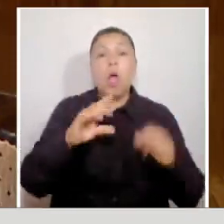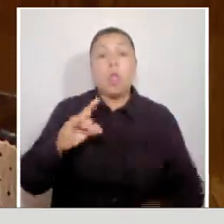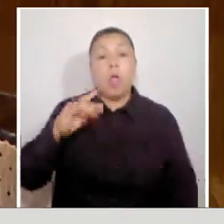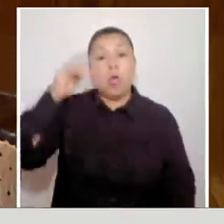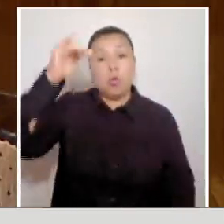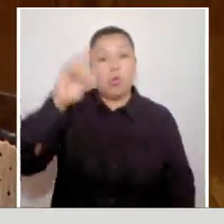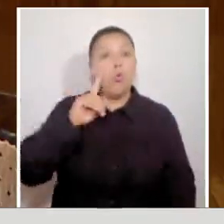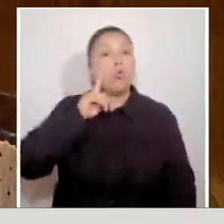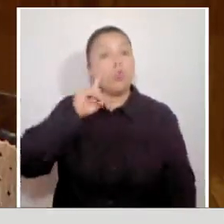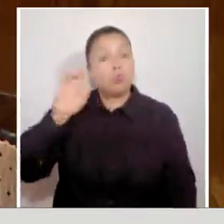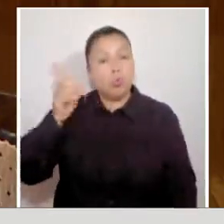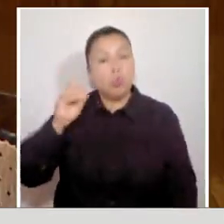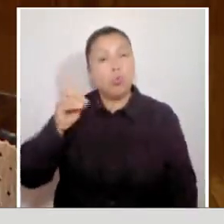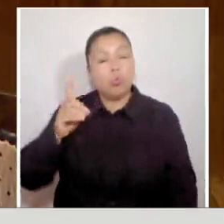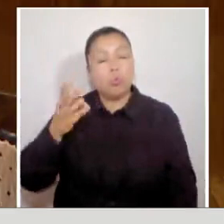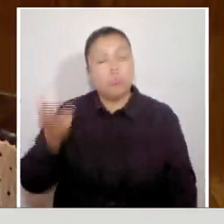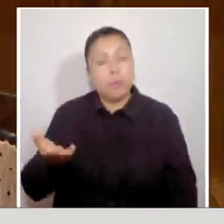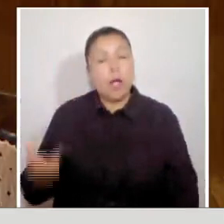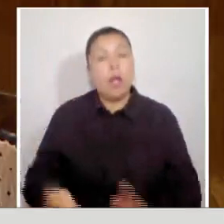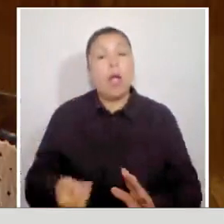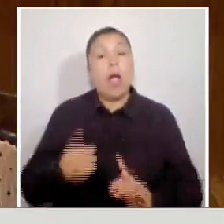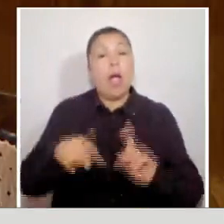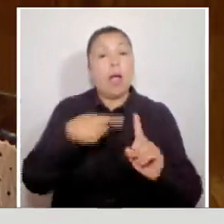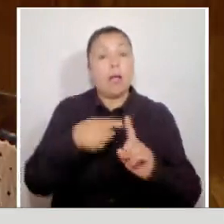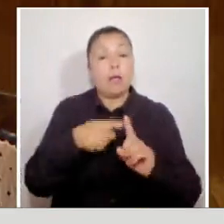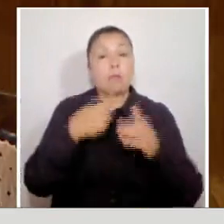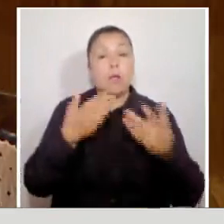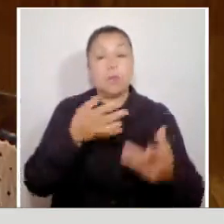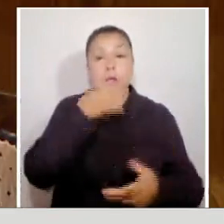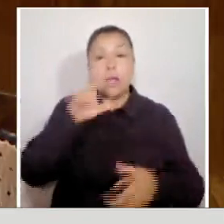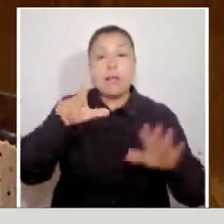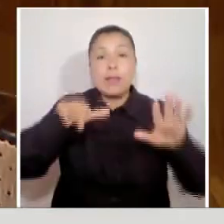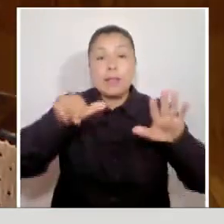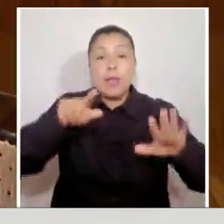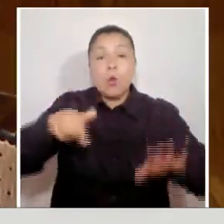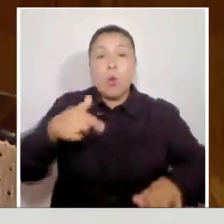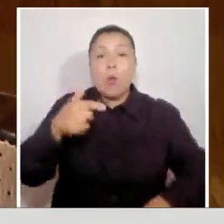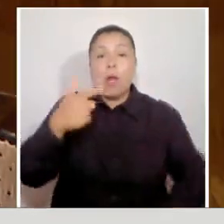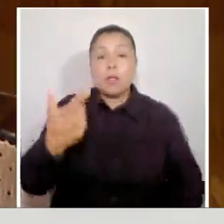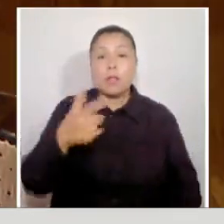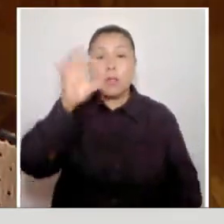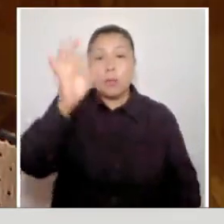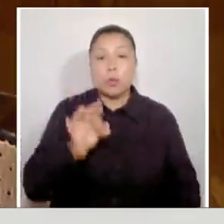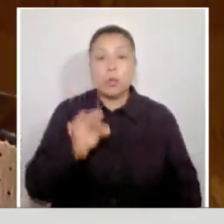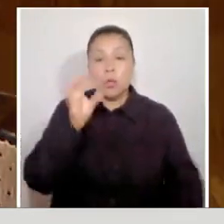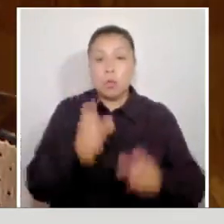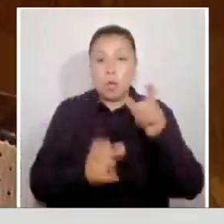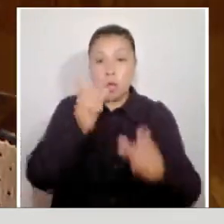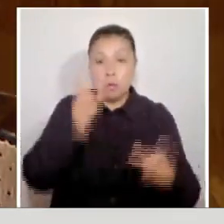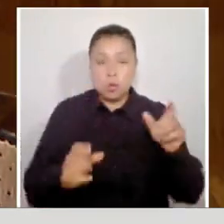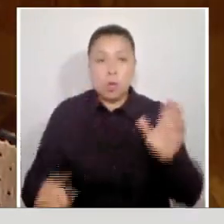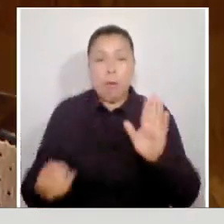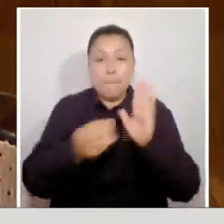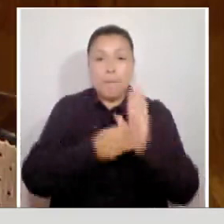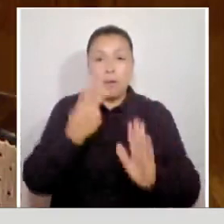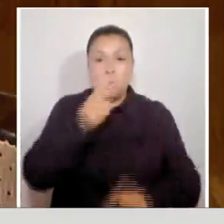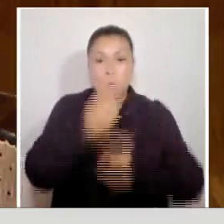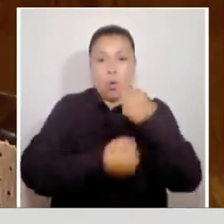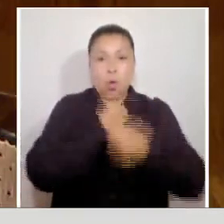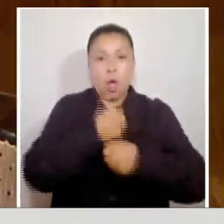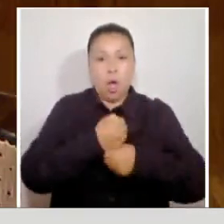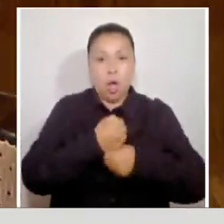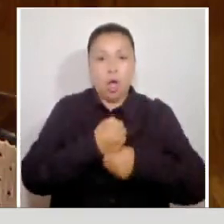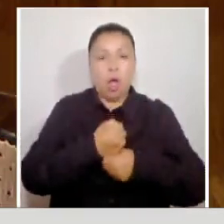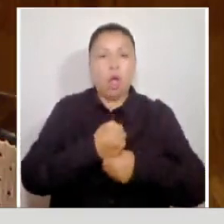discapacidad es más dicho estudio precisa que el 16,7 por de la población de más de 2 años se encuentra en situación de